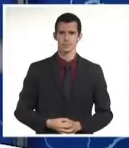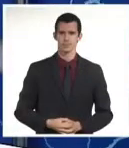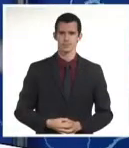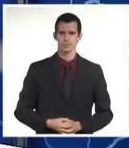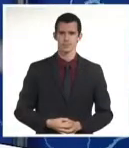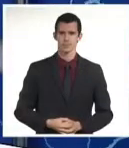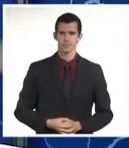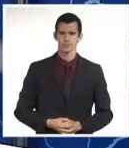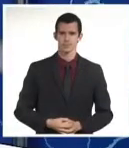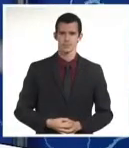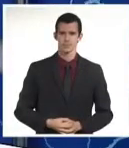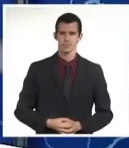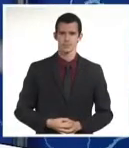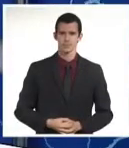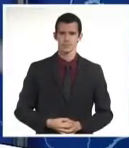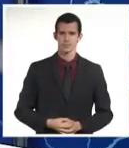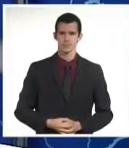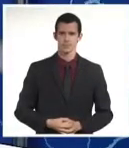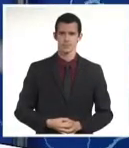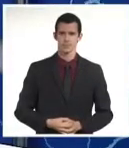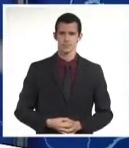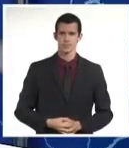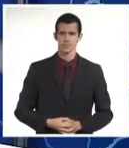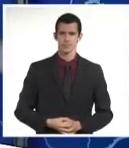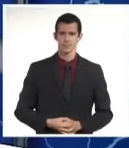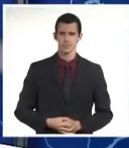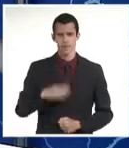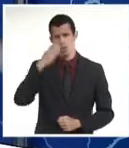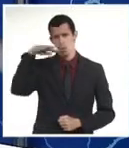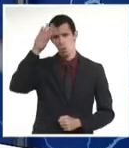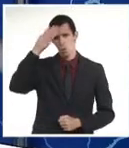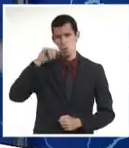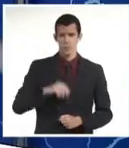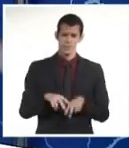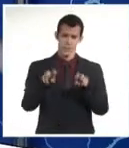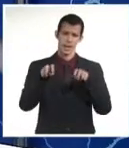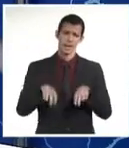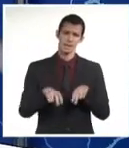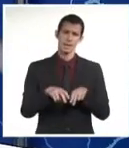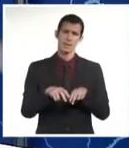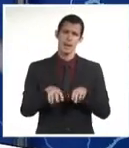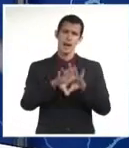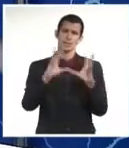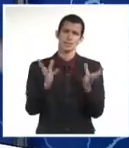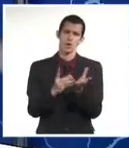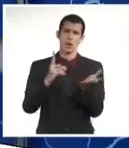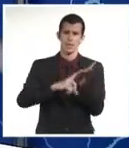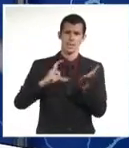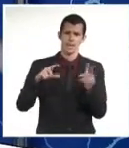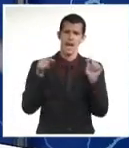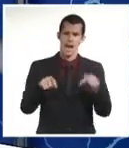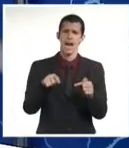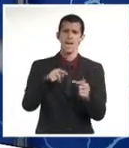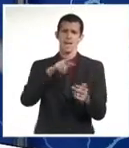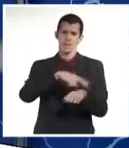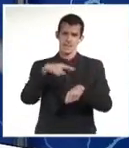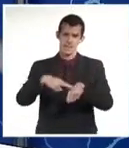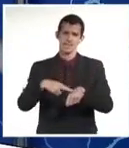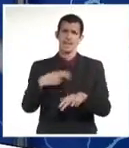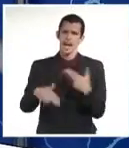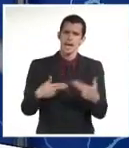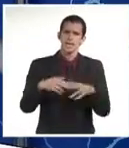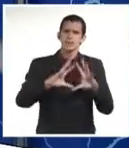Diputados cubanos se preparan para analizar desde el miércoles temas de impacto económico y social en el contexto del noveno periodo ordinario de sesiones